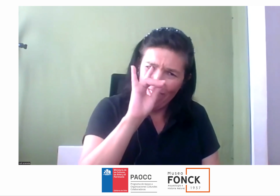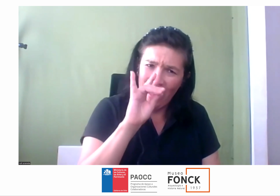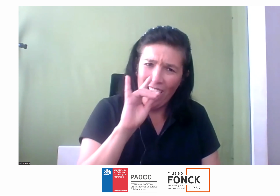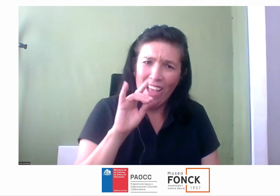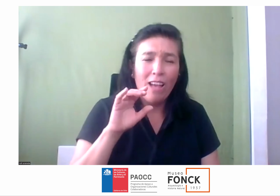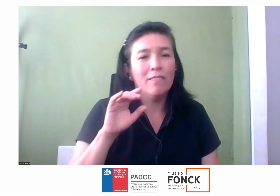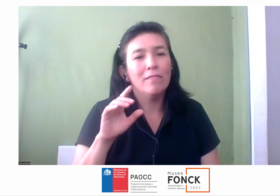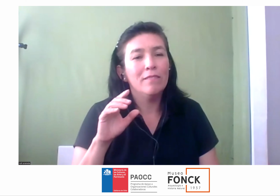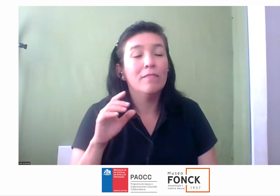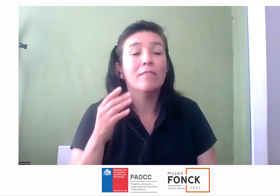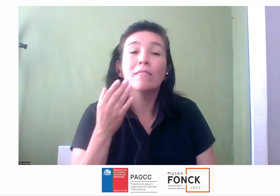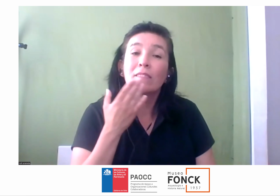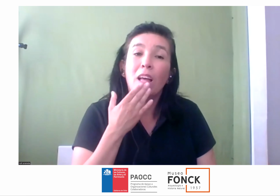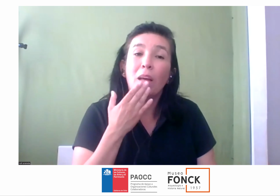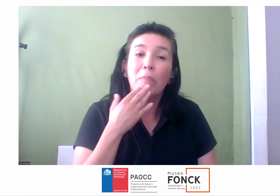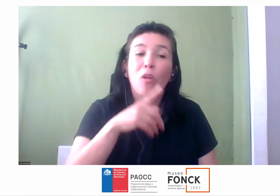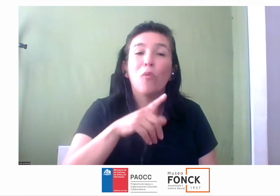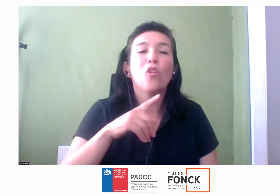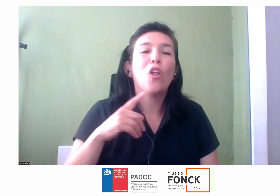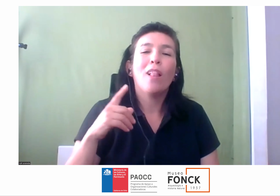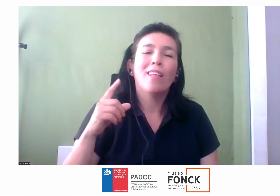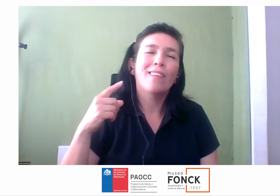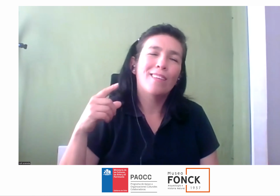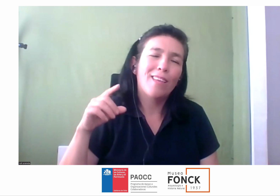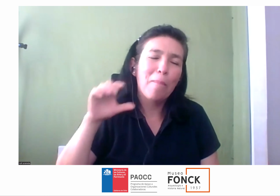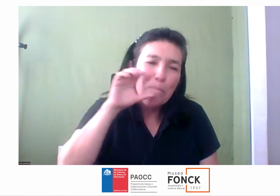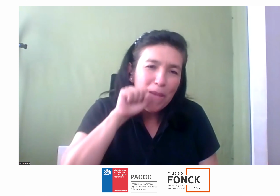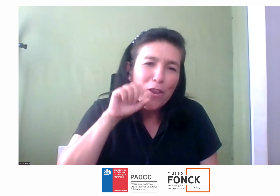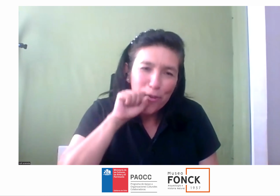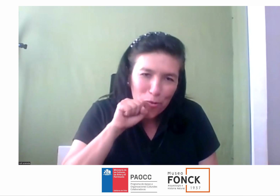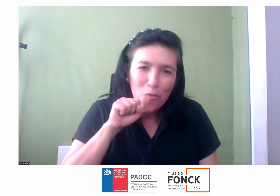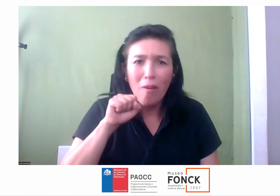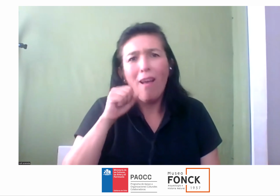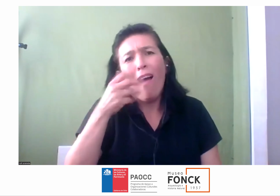encuentra alfarería de tradición cusqueña, entonces hay